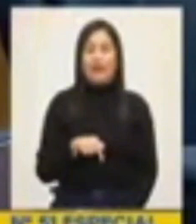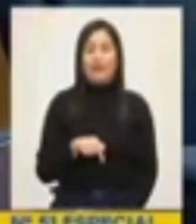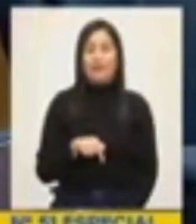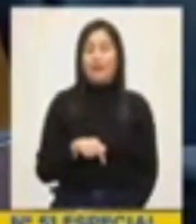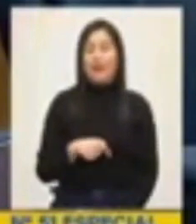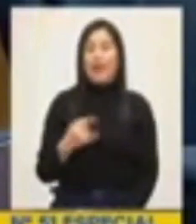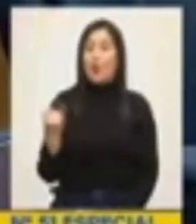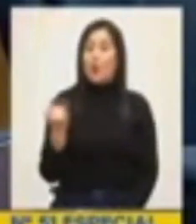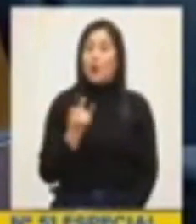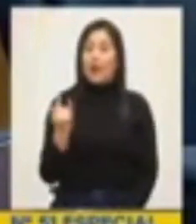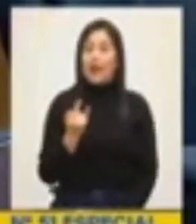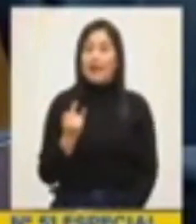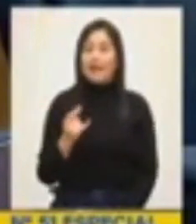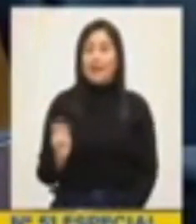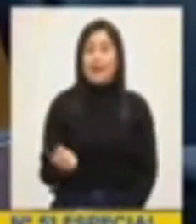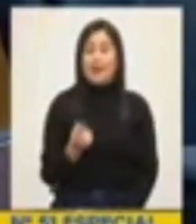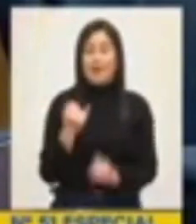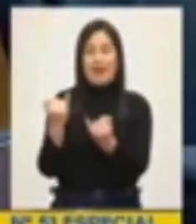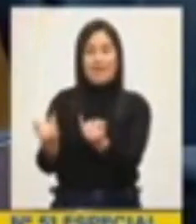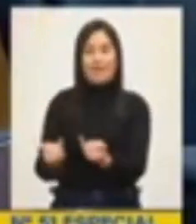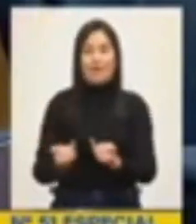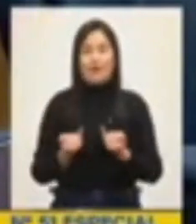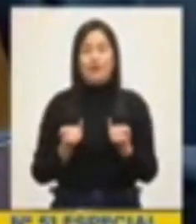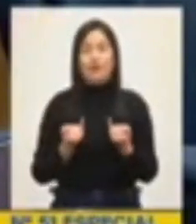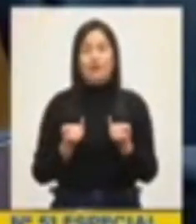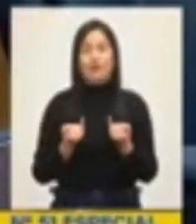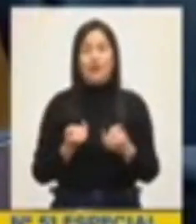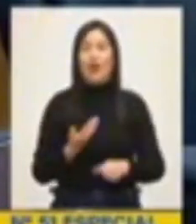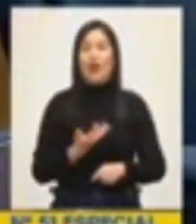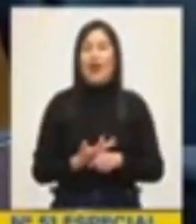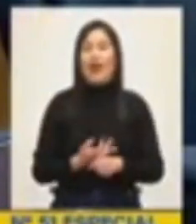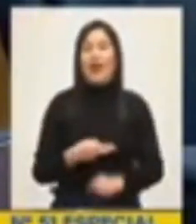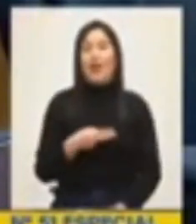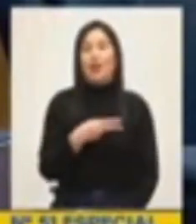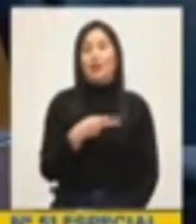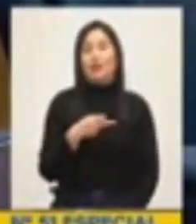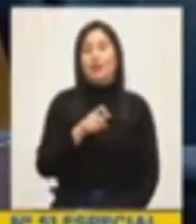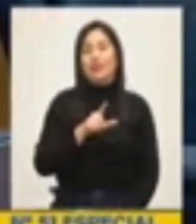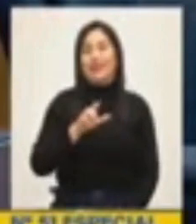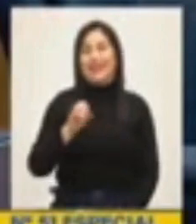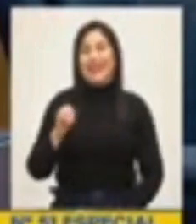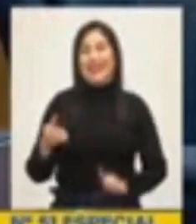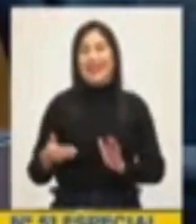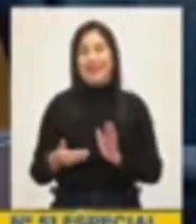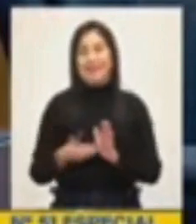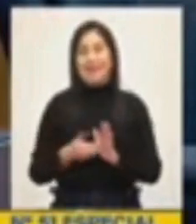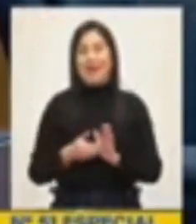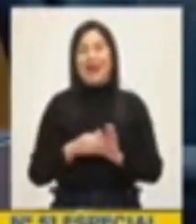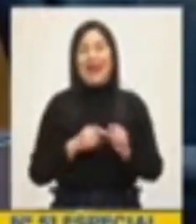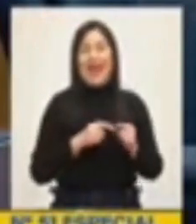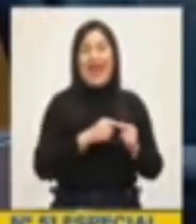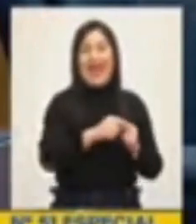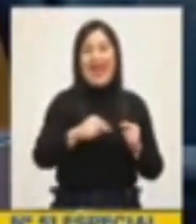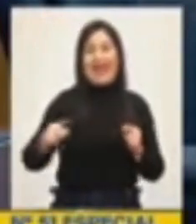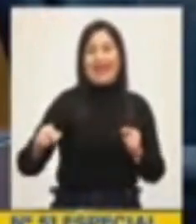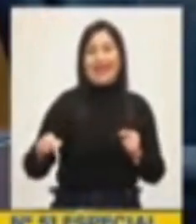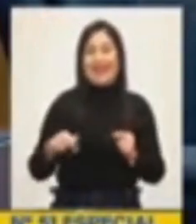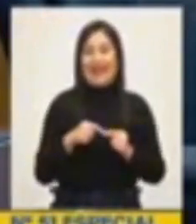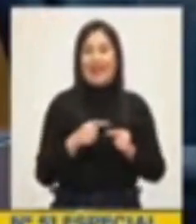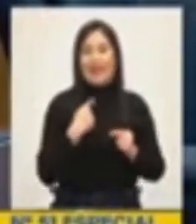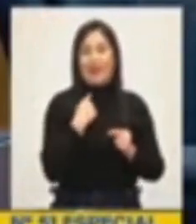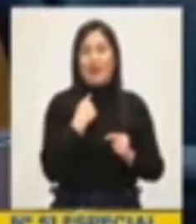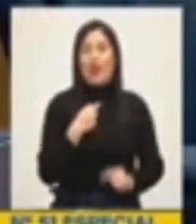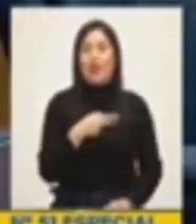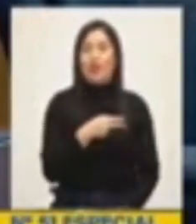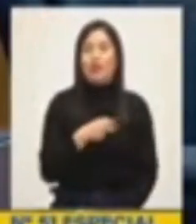los primeros datos nos indican que tenemos más de 270.000 hectáreas afectadas, con más de